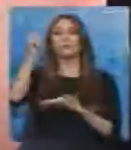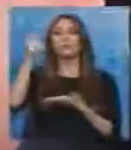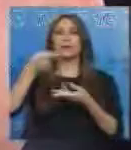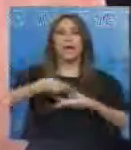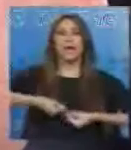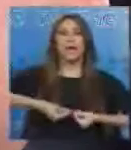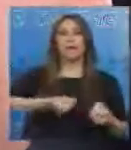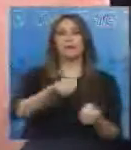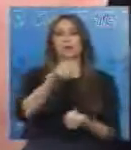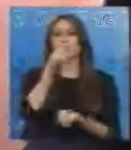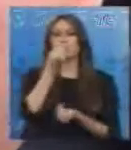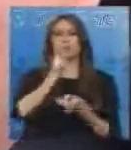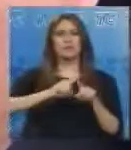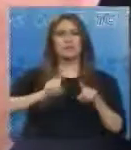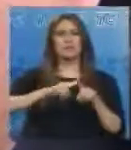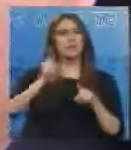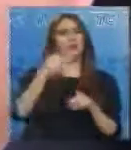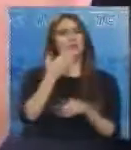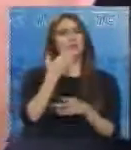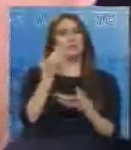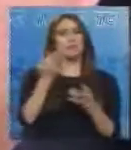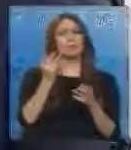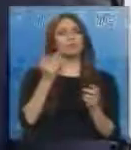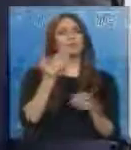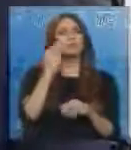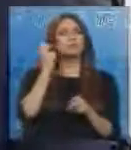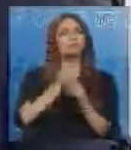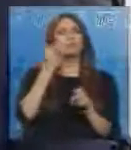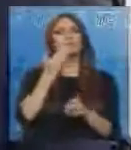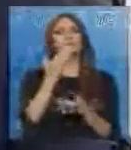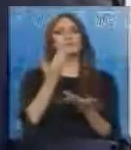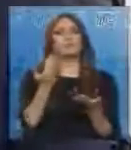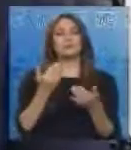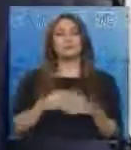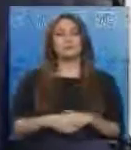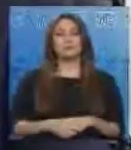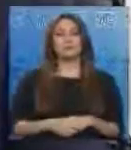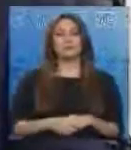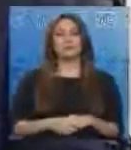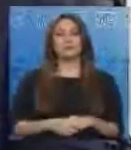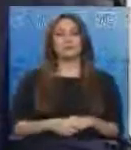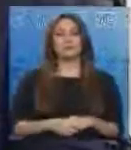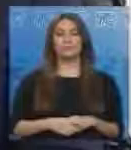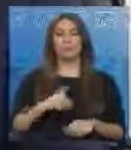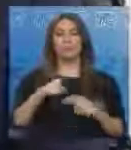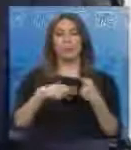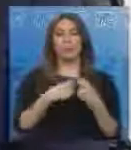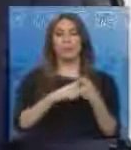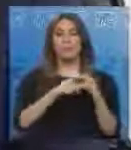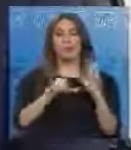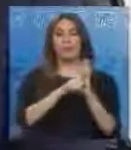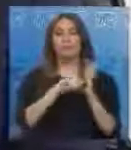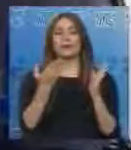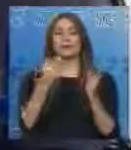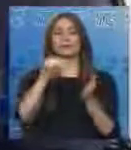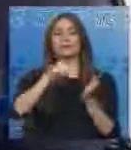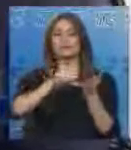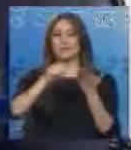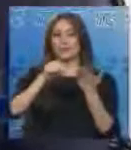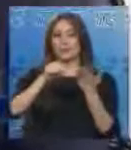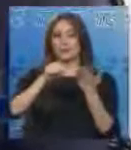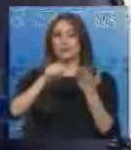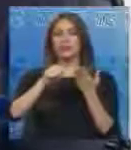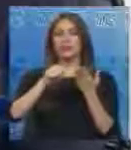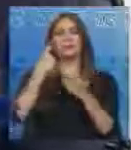El asambleísta Fausto Cayambe explica cómo podría concretarse el tema. Con la normativa técnica que tiene la capacidad del Ministerio Rector, en este caso